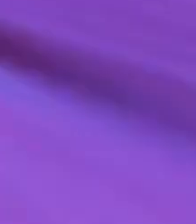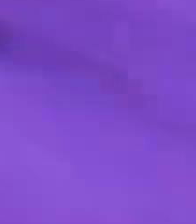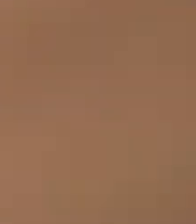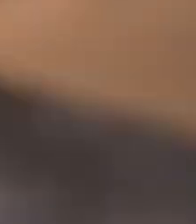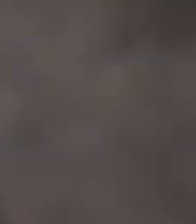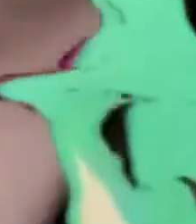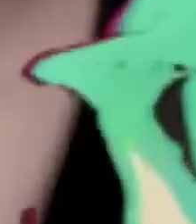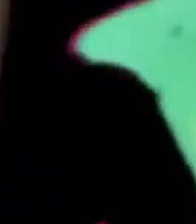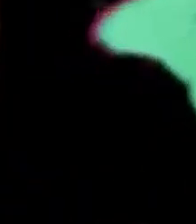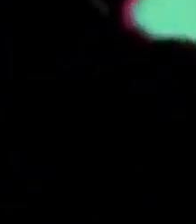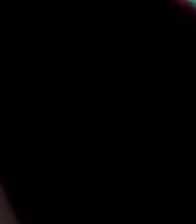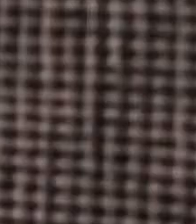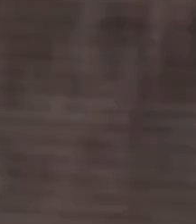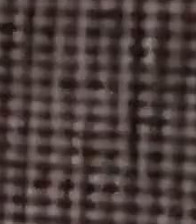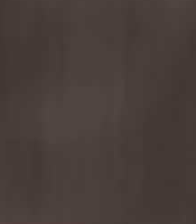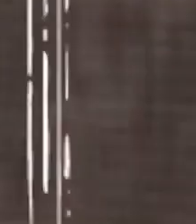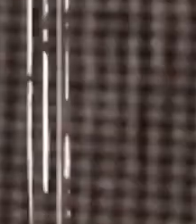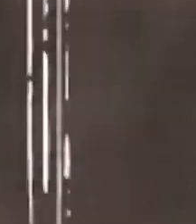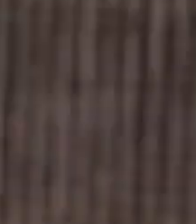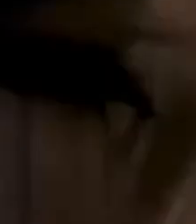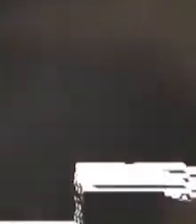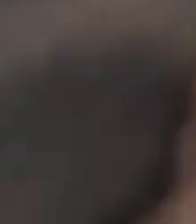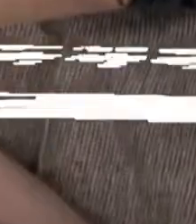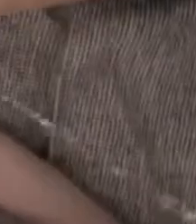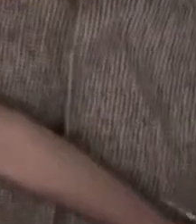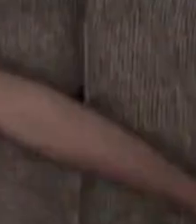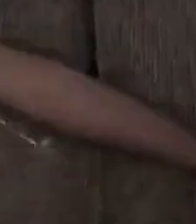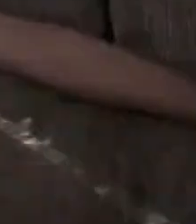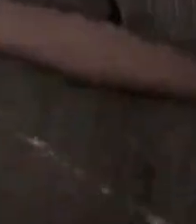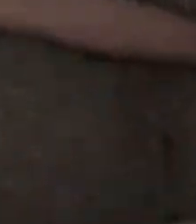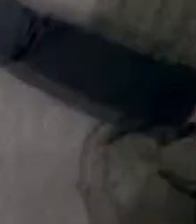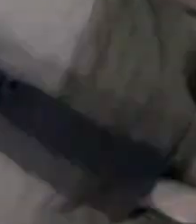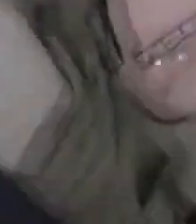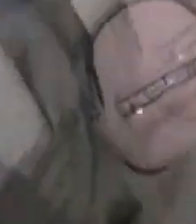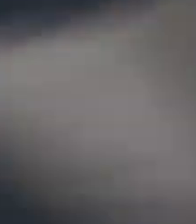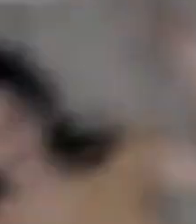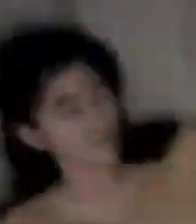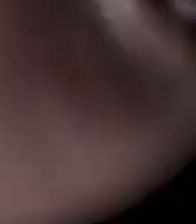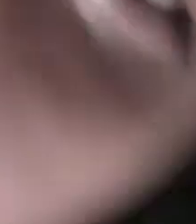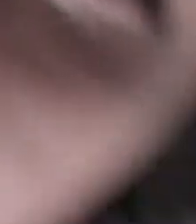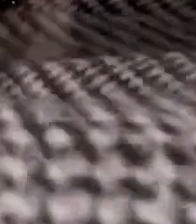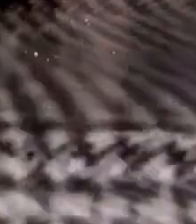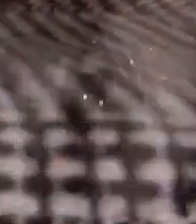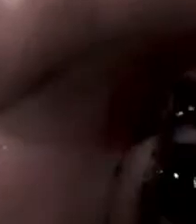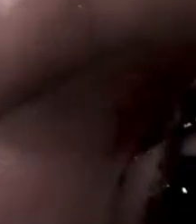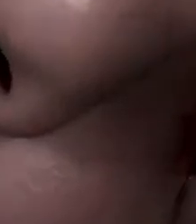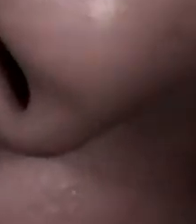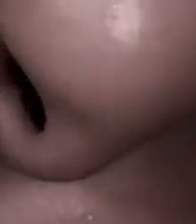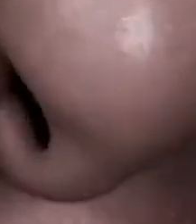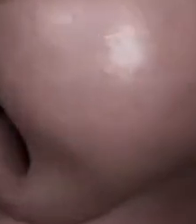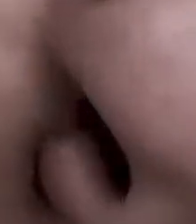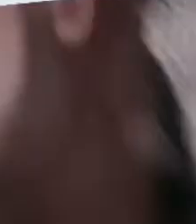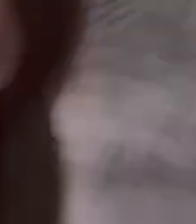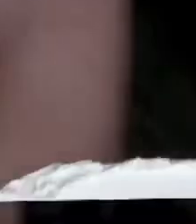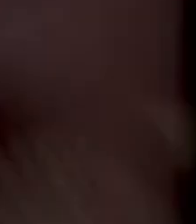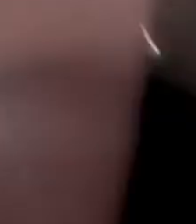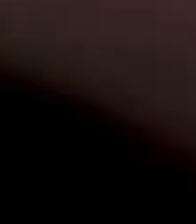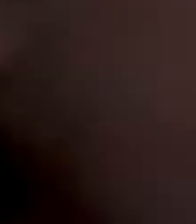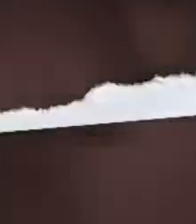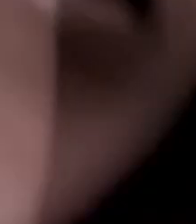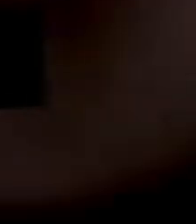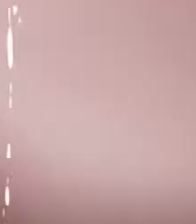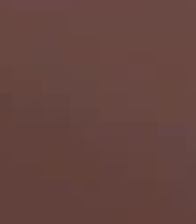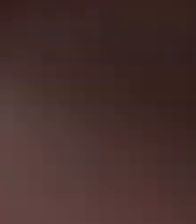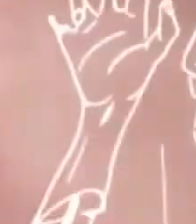de tomar decisiones. Se te altera el sueño y sufres alucinaciones, ataques de pánico, ansiedad o depresión. Justo lo